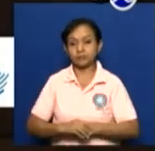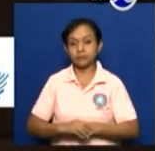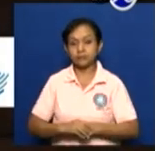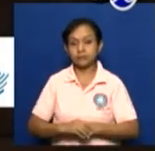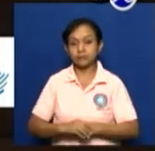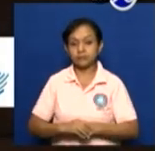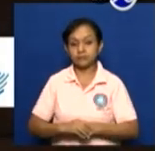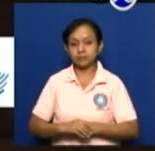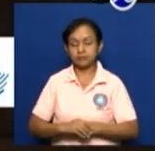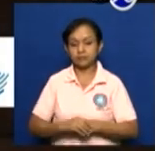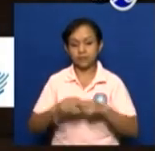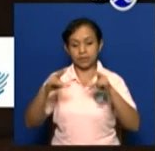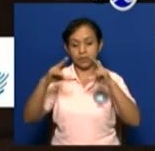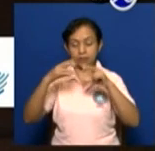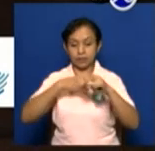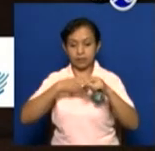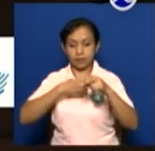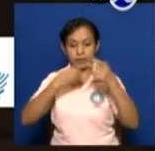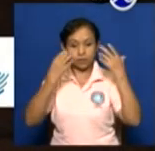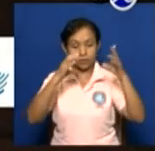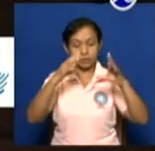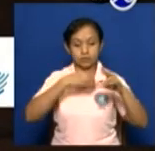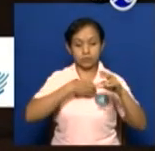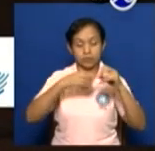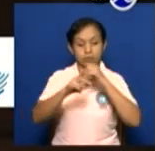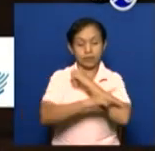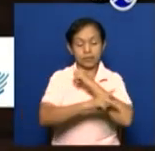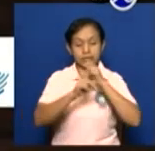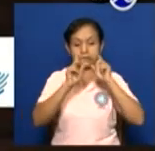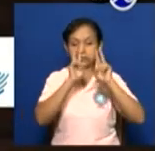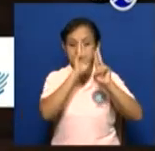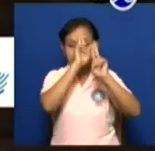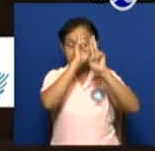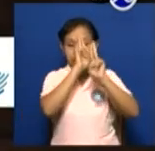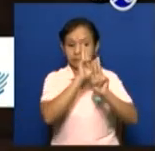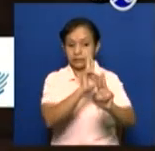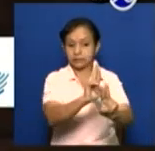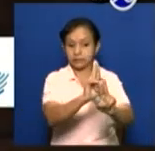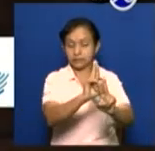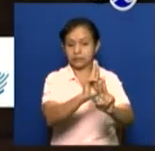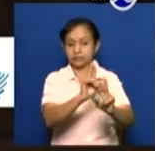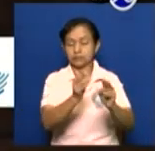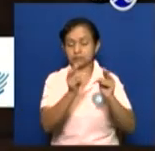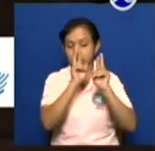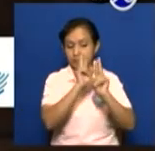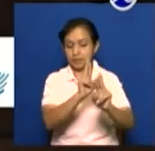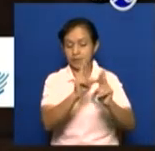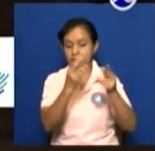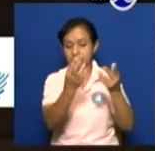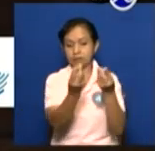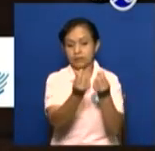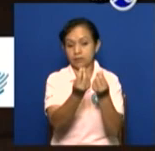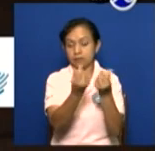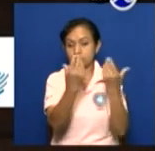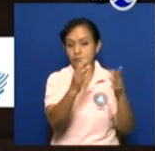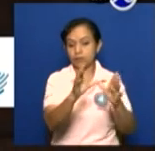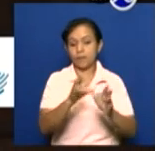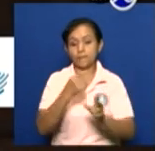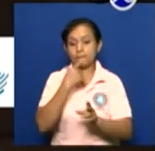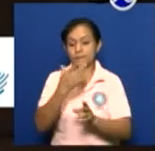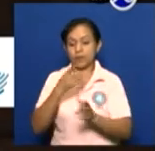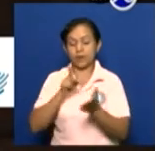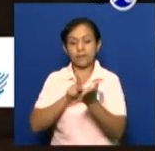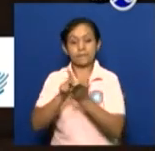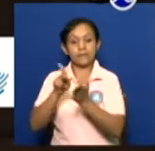Los bienes de la nación deben ser sagrados y deben respetarse, porque el ser